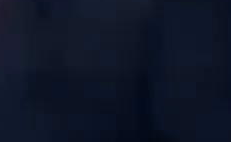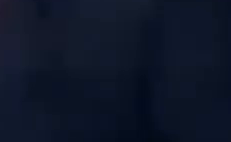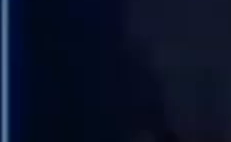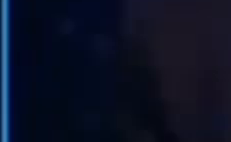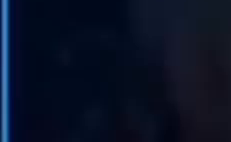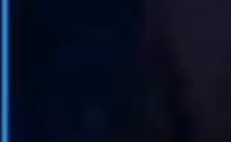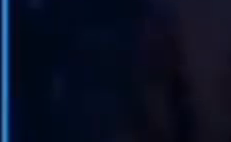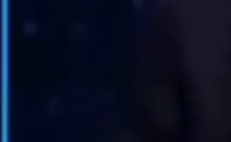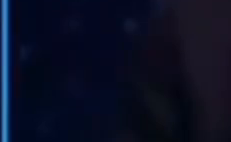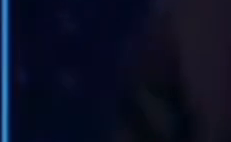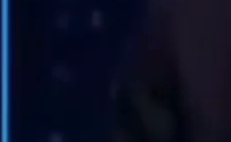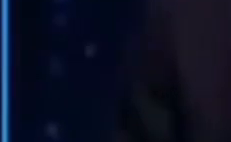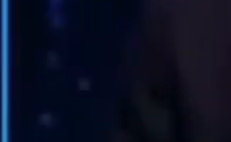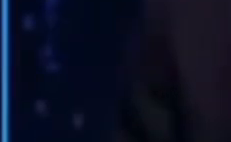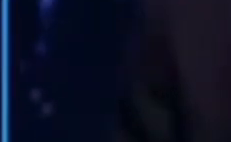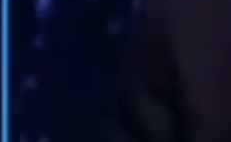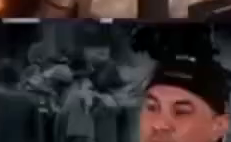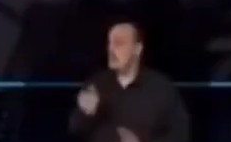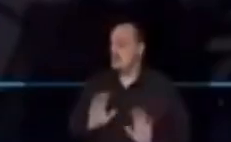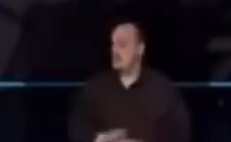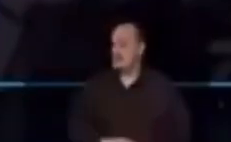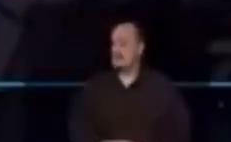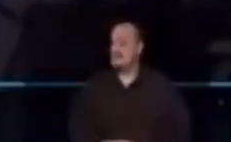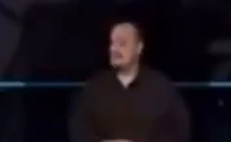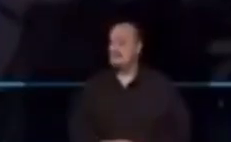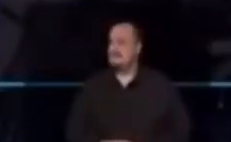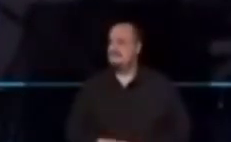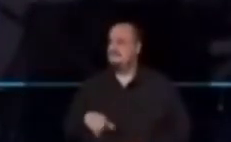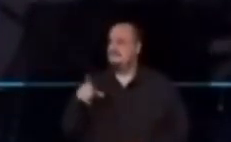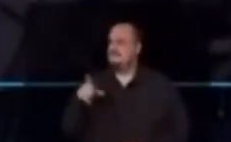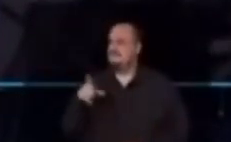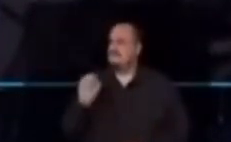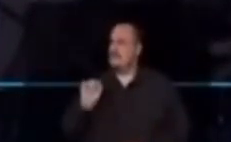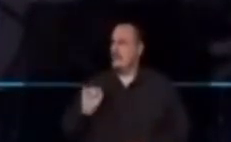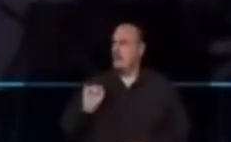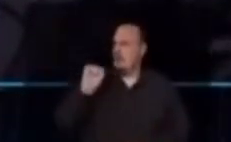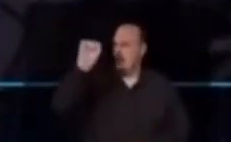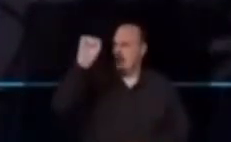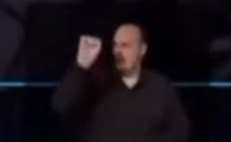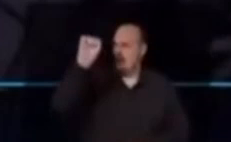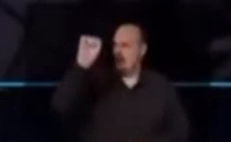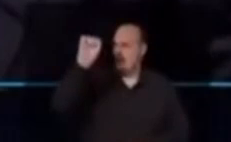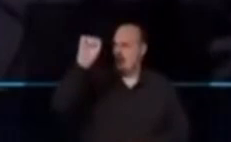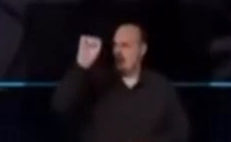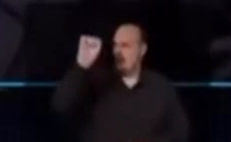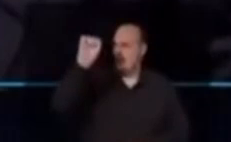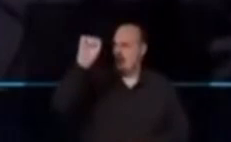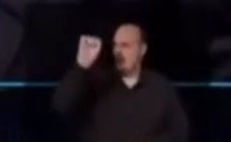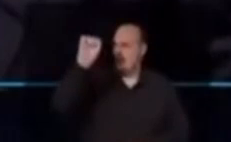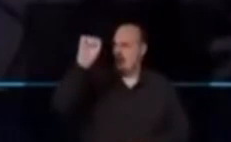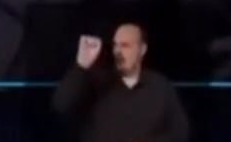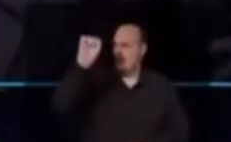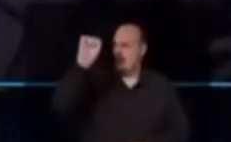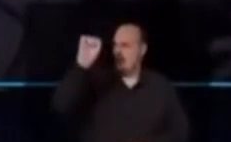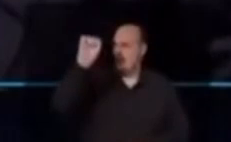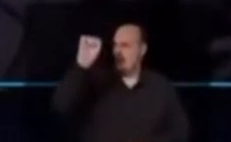tiene sentido una pregunta a ver si es Este mira el comunismo donde se aplicó fue un fracaso en lo económico no este está zarpado este fue donde se